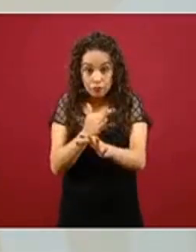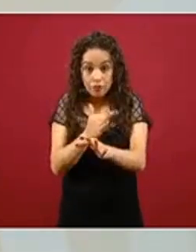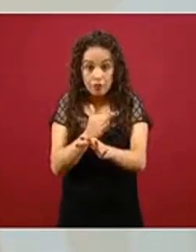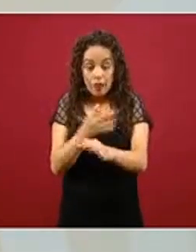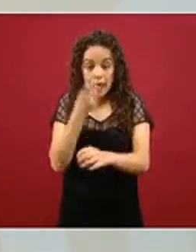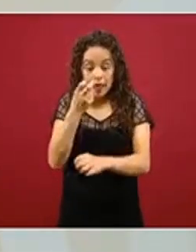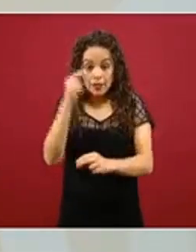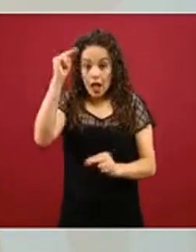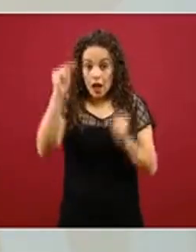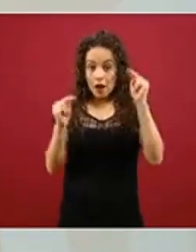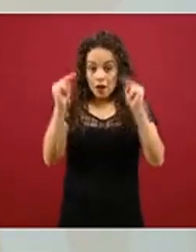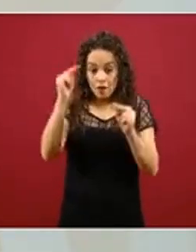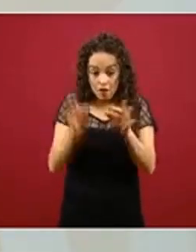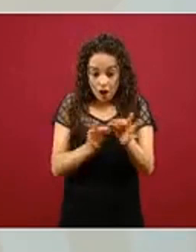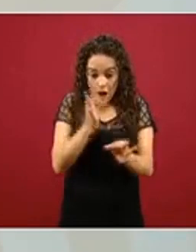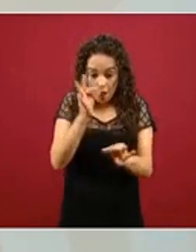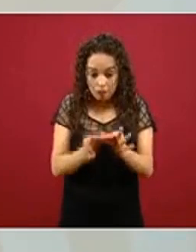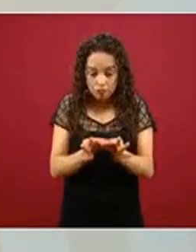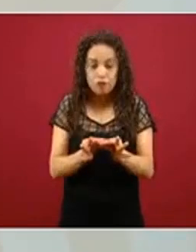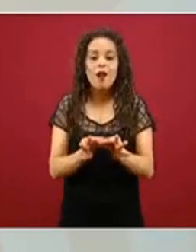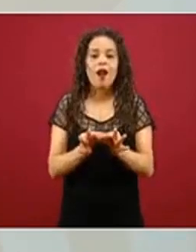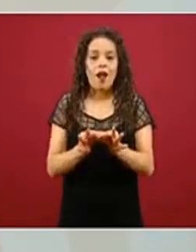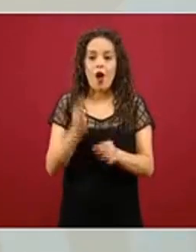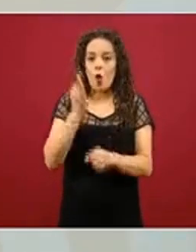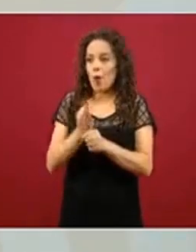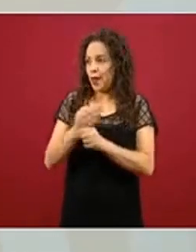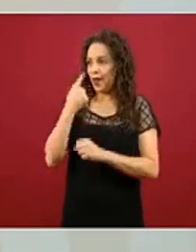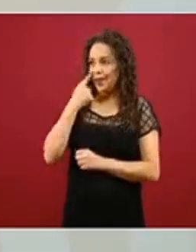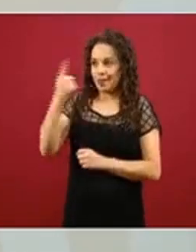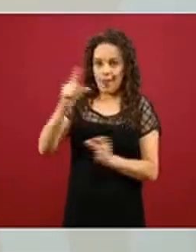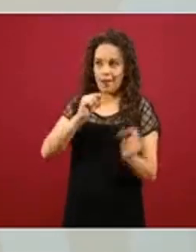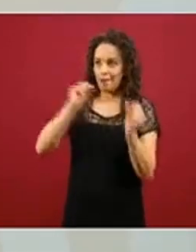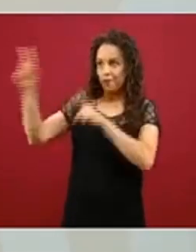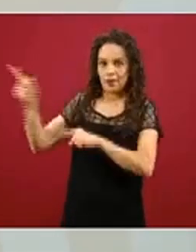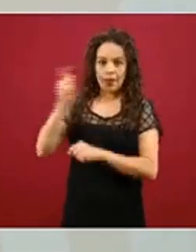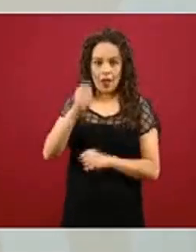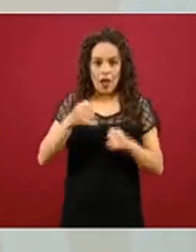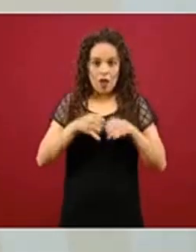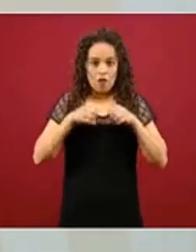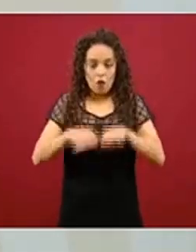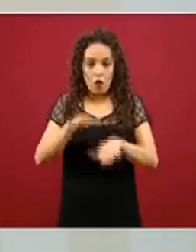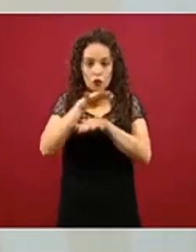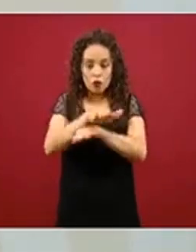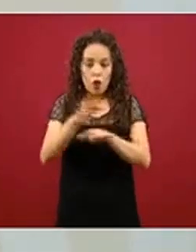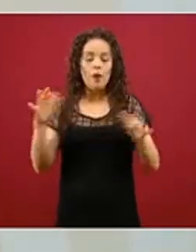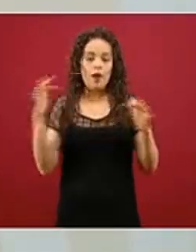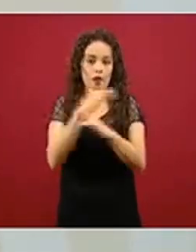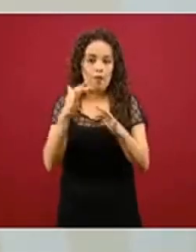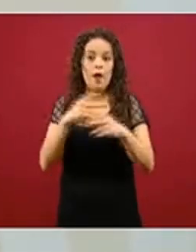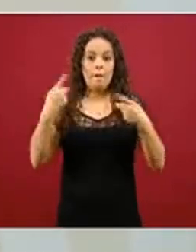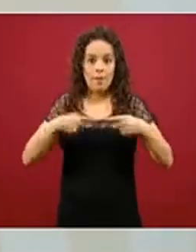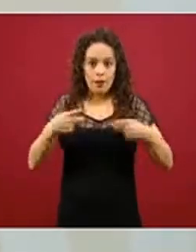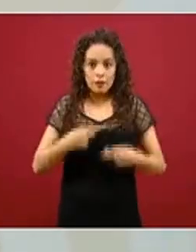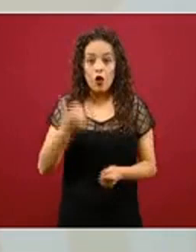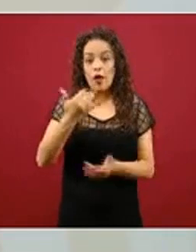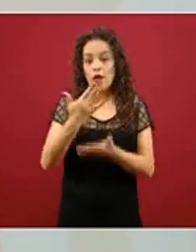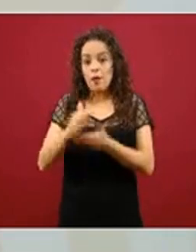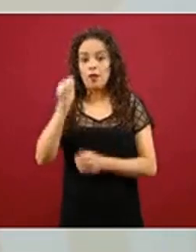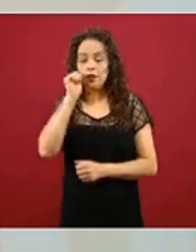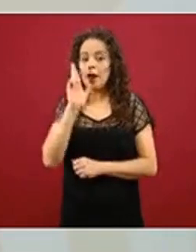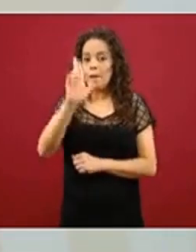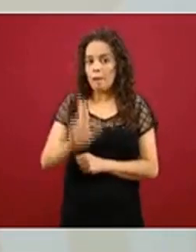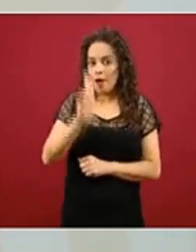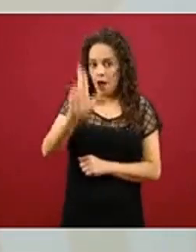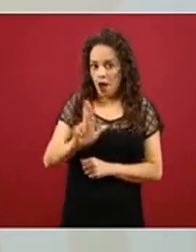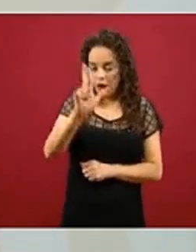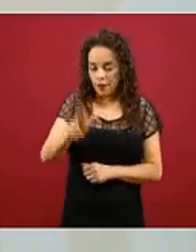apropiado. Acabamos de ver en el informe de movilidad, y lo hemos visto cada semana, generalmente los martes, que desafortunadamente no en